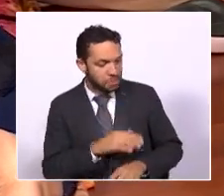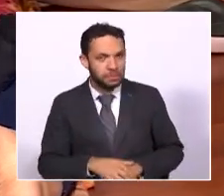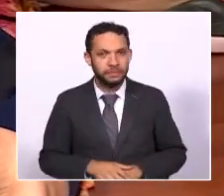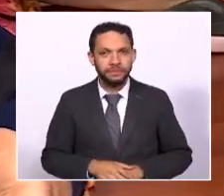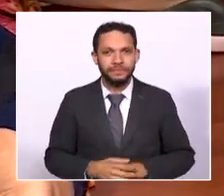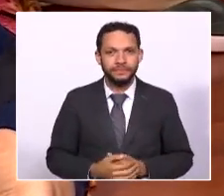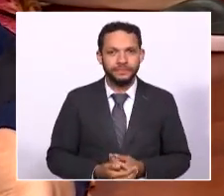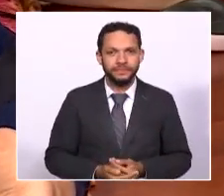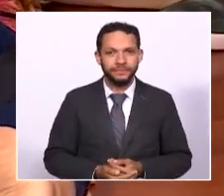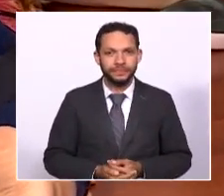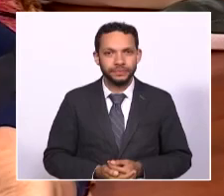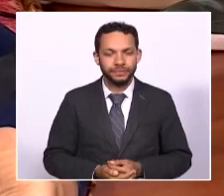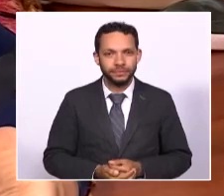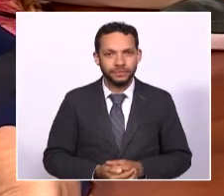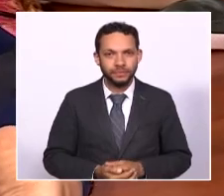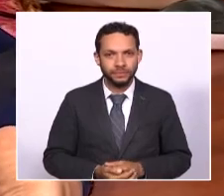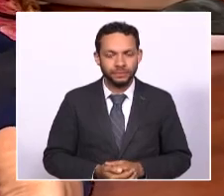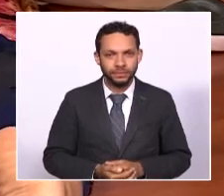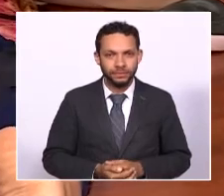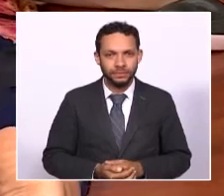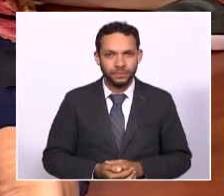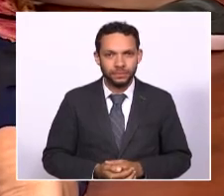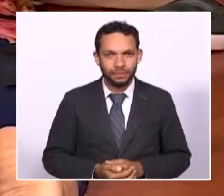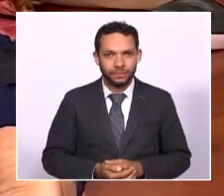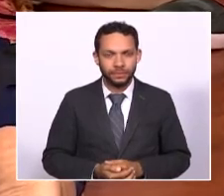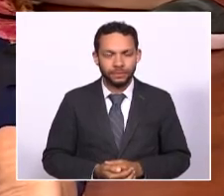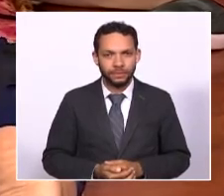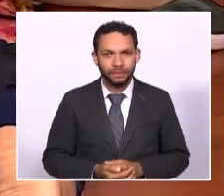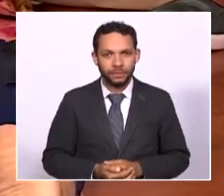Inhala, exhala.